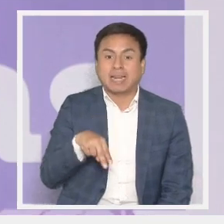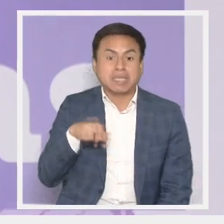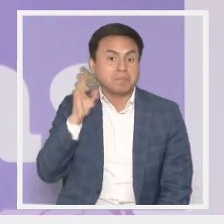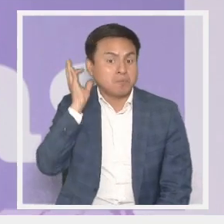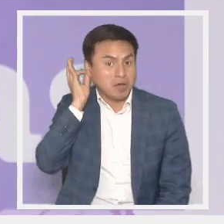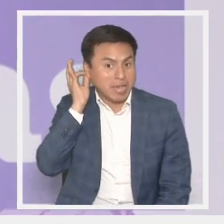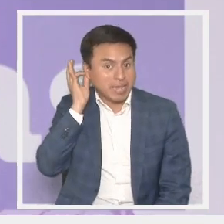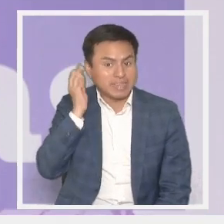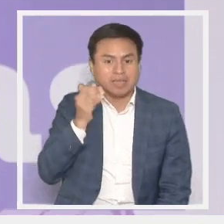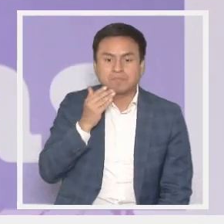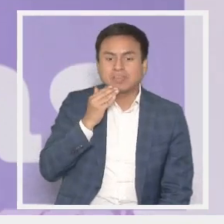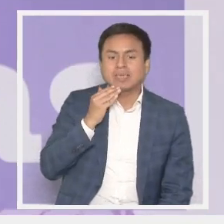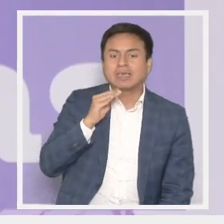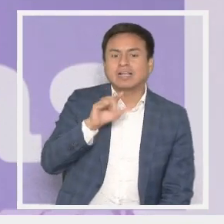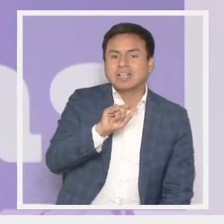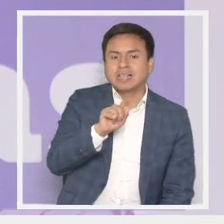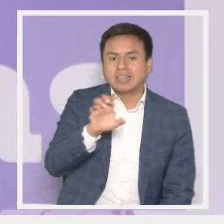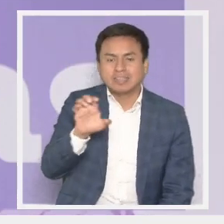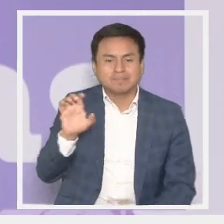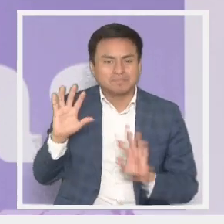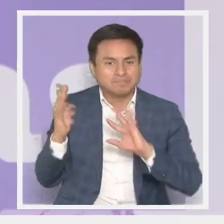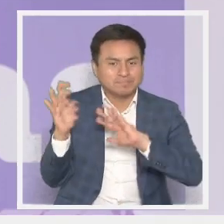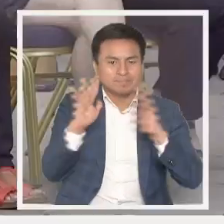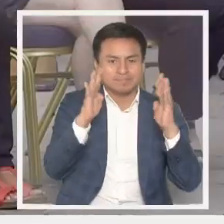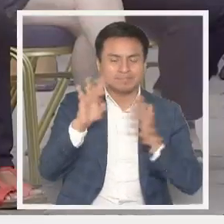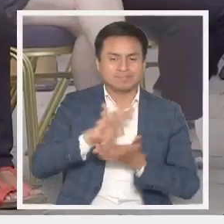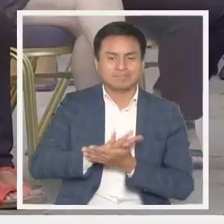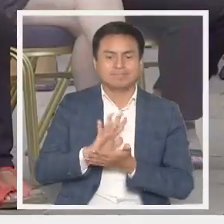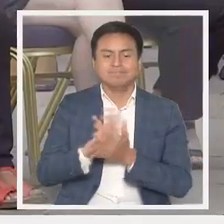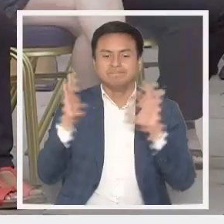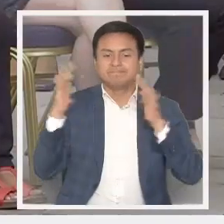o en Ruth Olate.